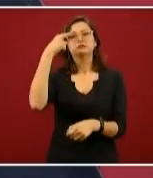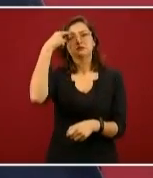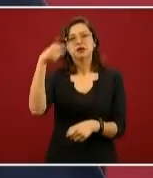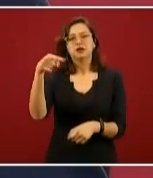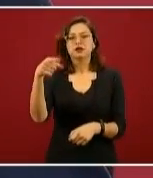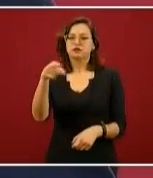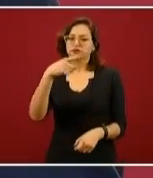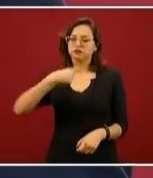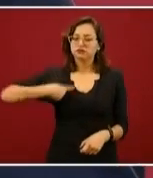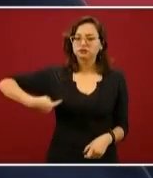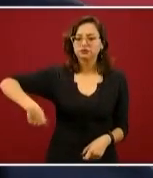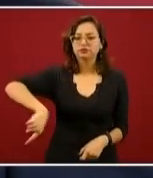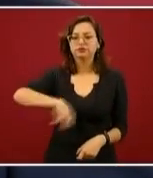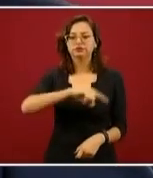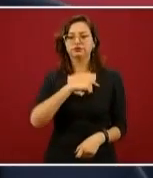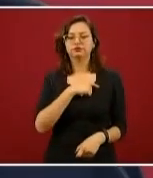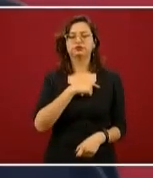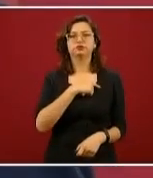con